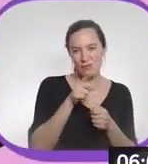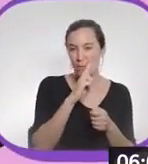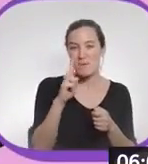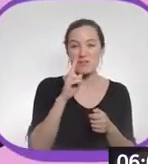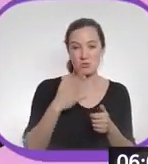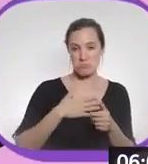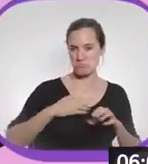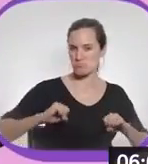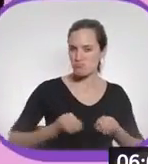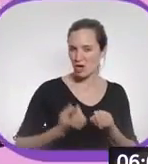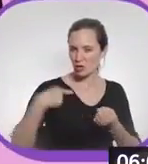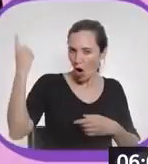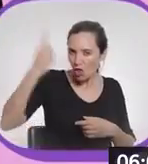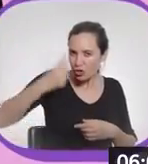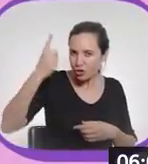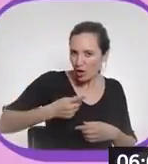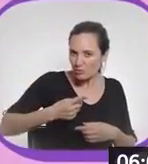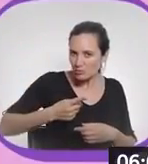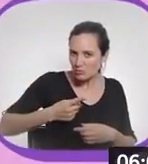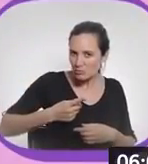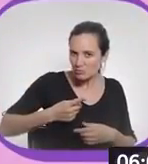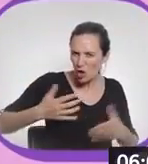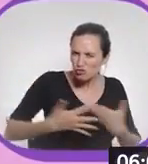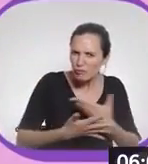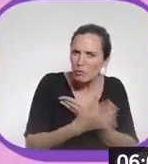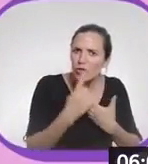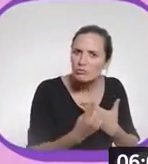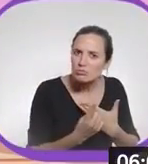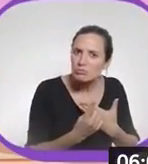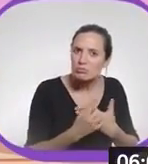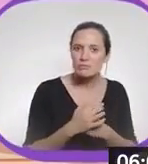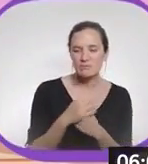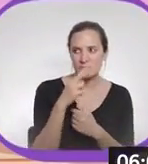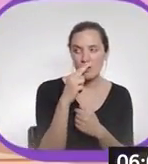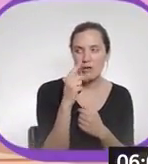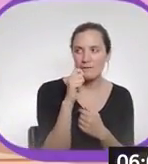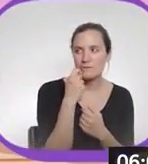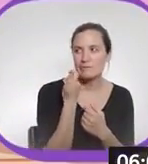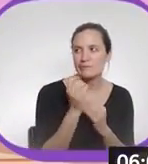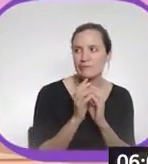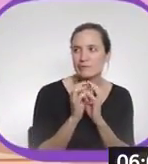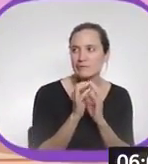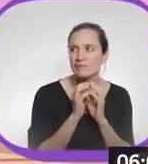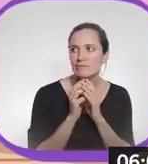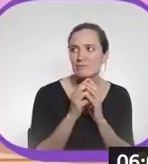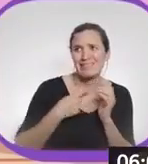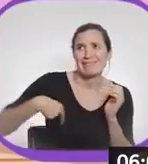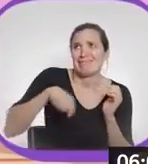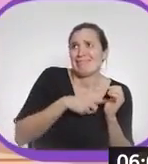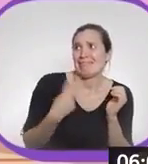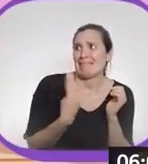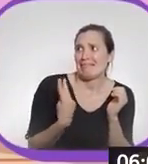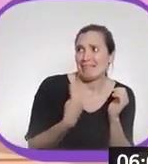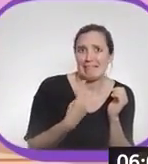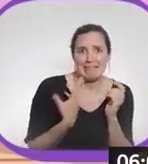¡Eres mi temible padrino! ¡Y harás lo que te ordene! ¡Y yo digo sufrimiento! ¡Algo huele delicioso!